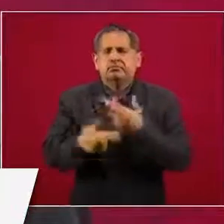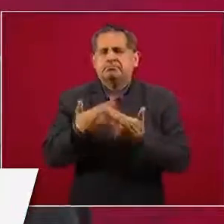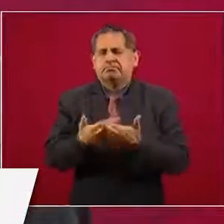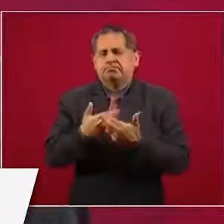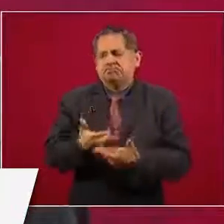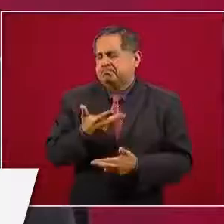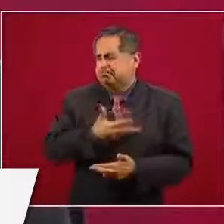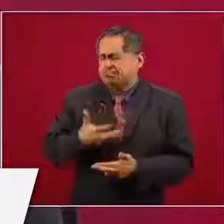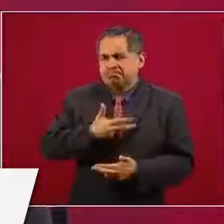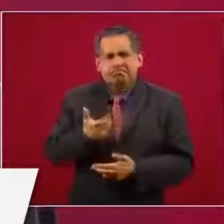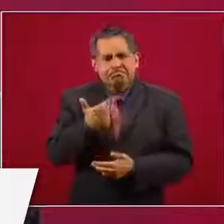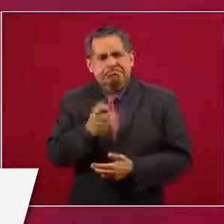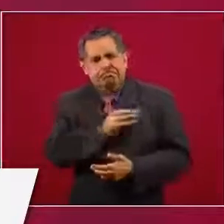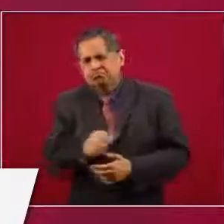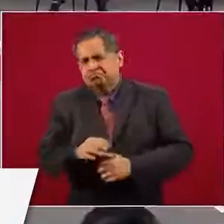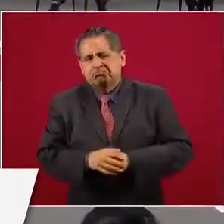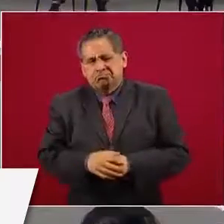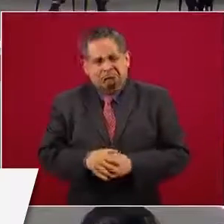ya